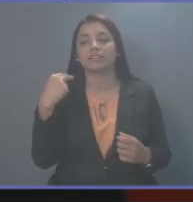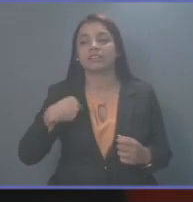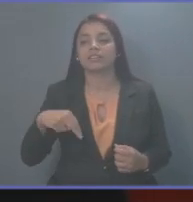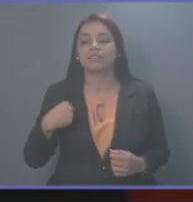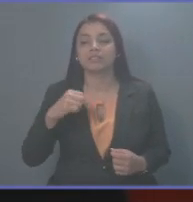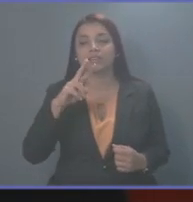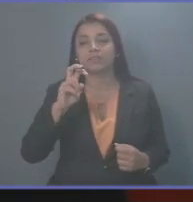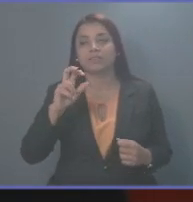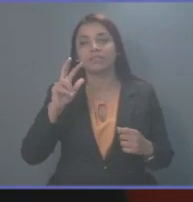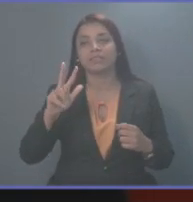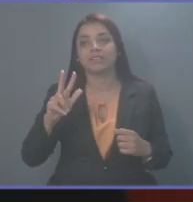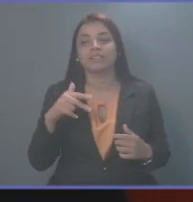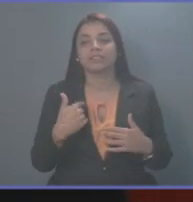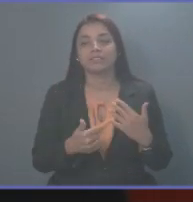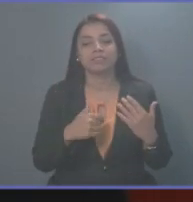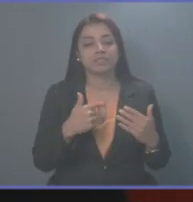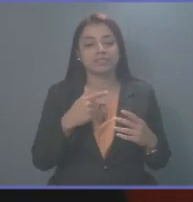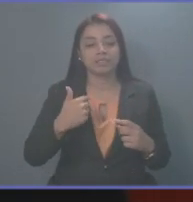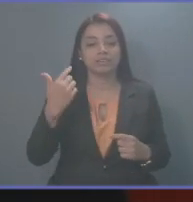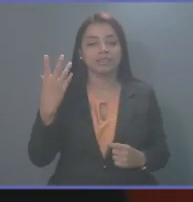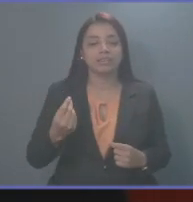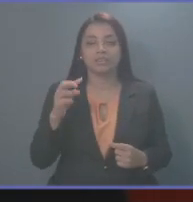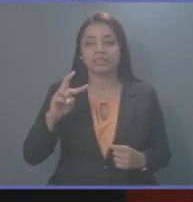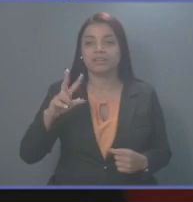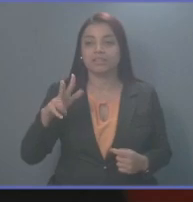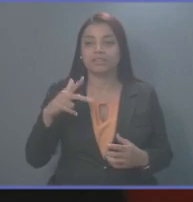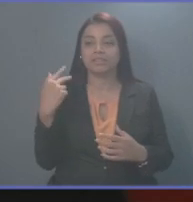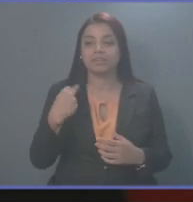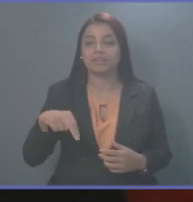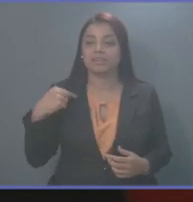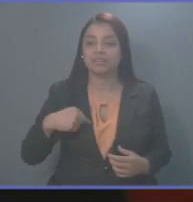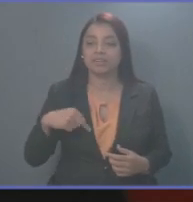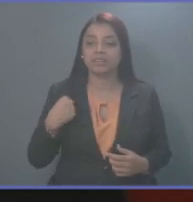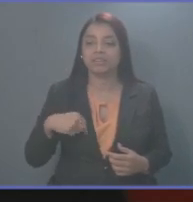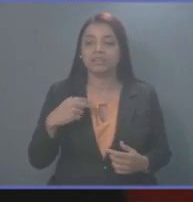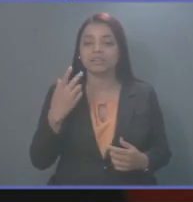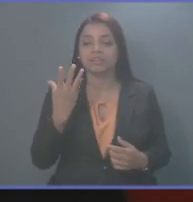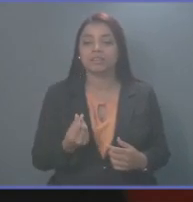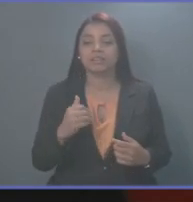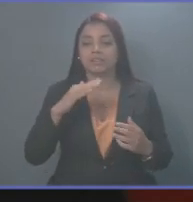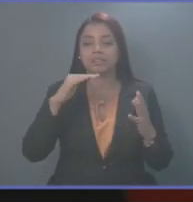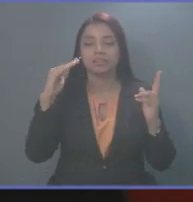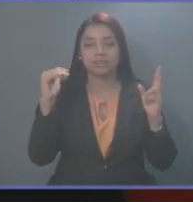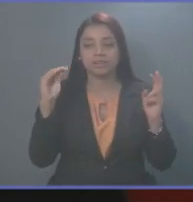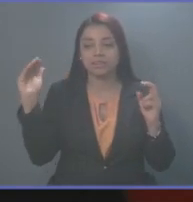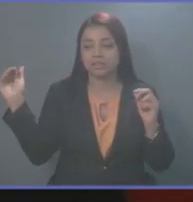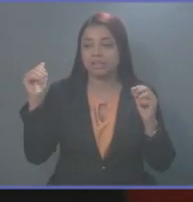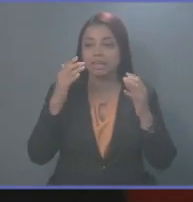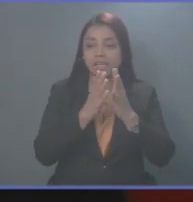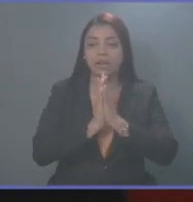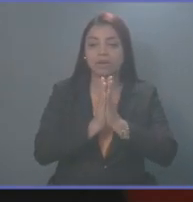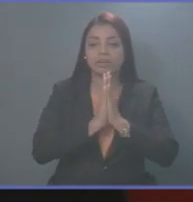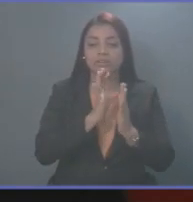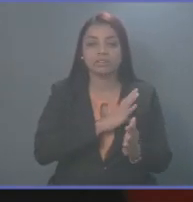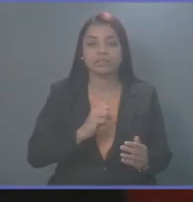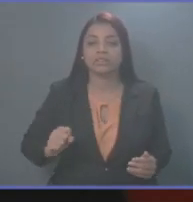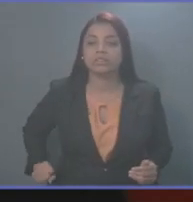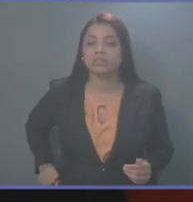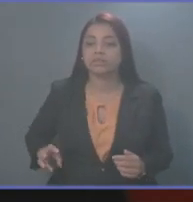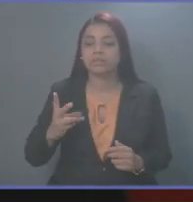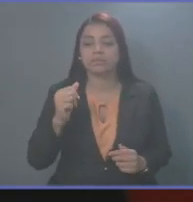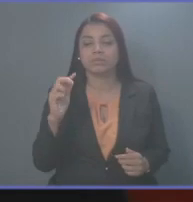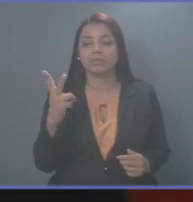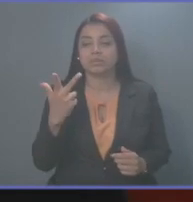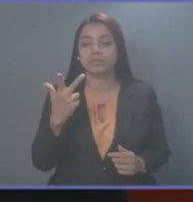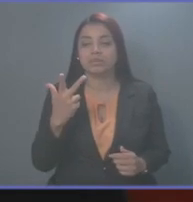de 2003, se declaró cada 23 de noviembre como Día Nacional de la Oración por El Salvador. Romanos 3, que en ocasión